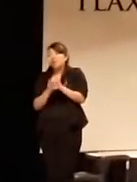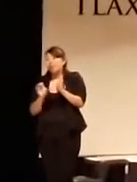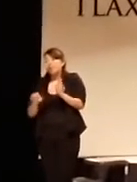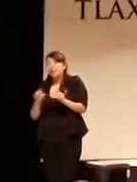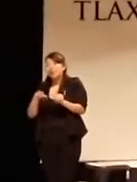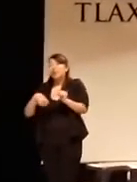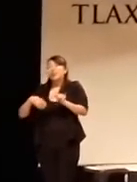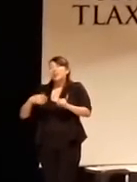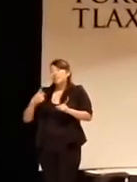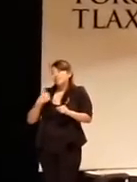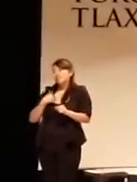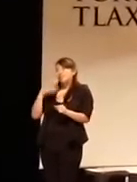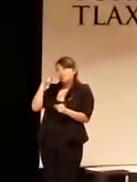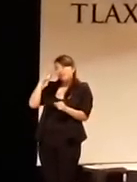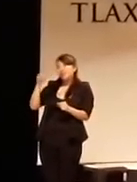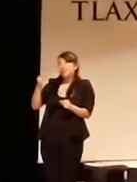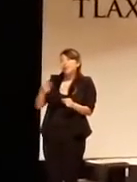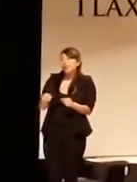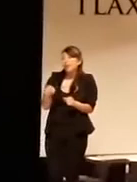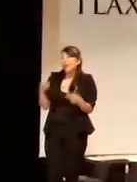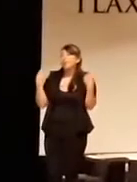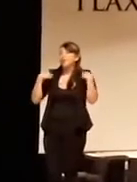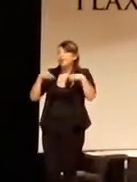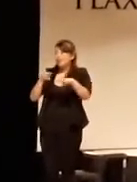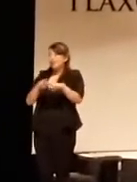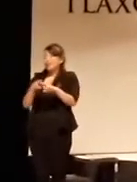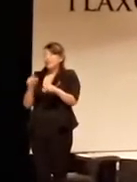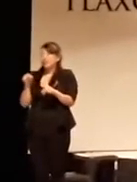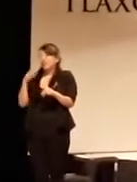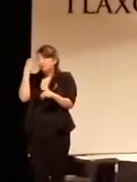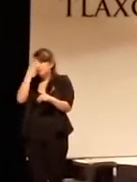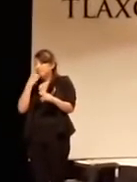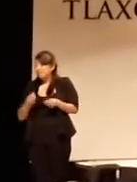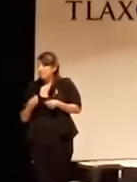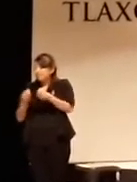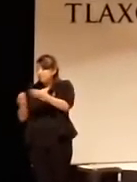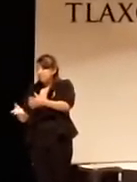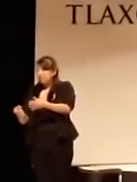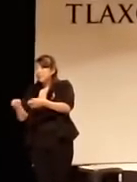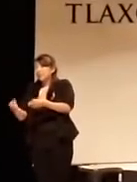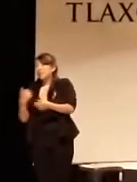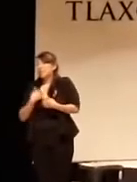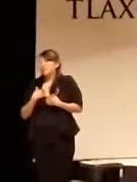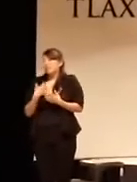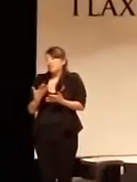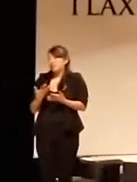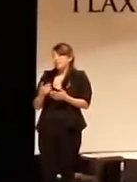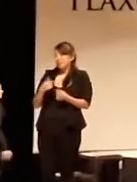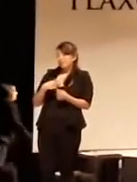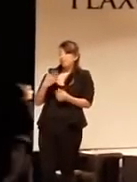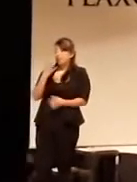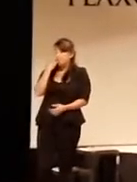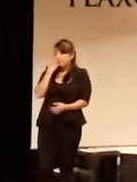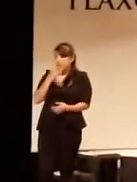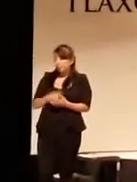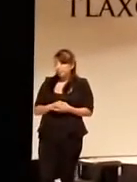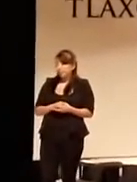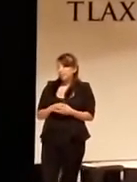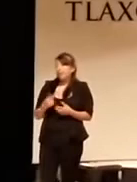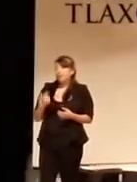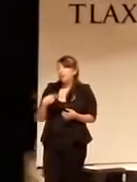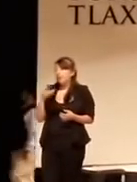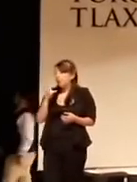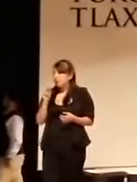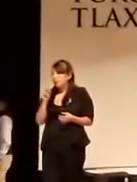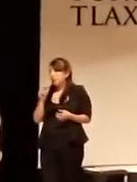preguntas inconexas y sin sentido y sin posibilidades de retroalimentación. Hablemos de emociones.